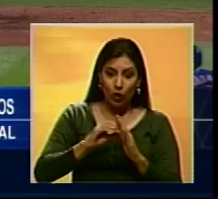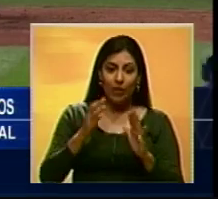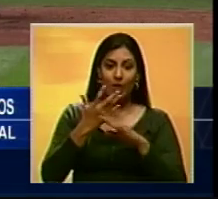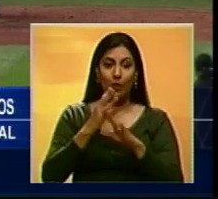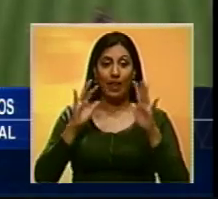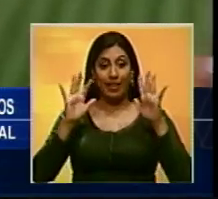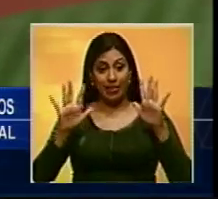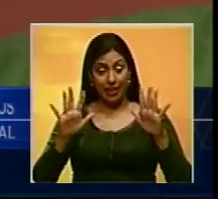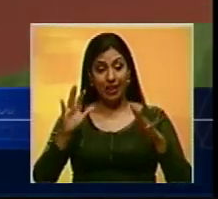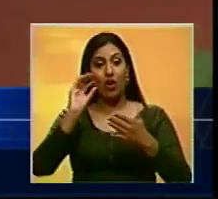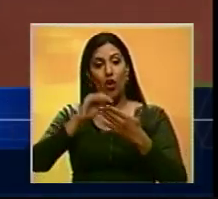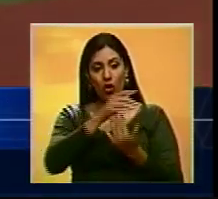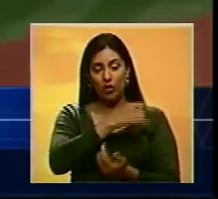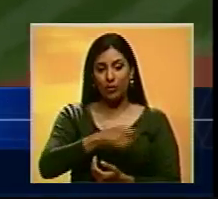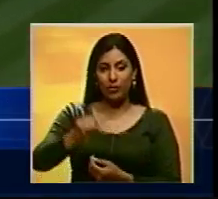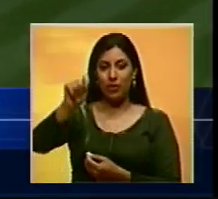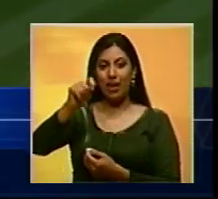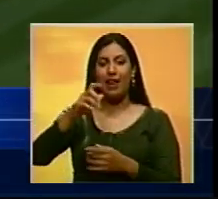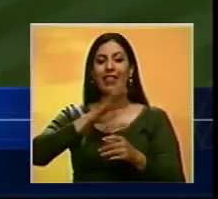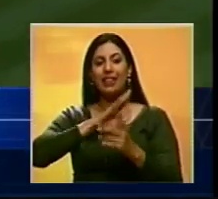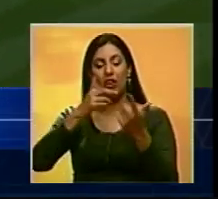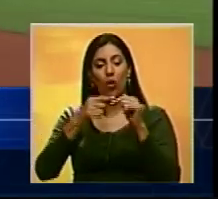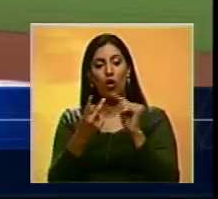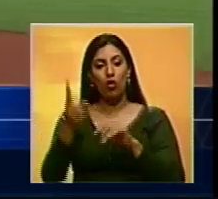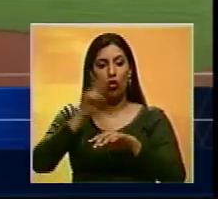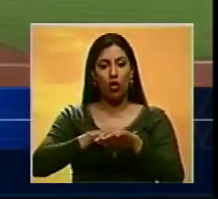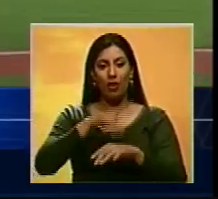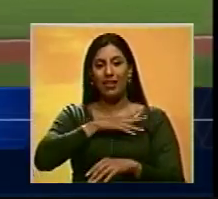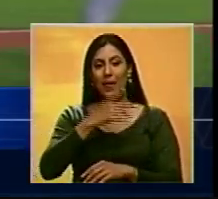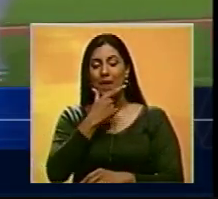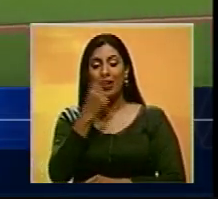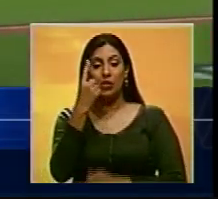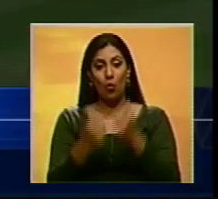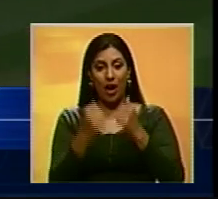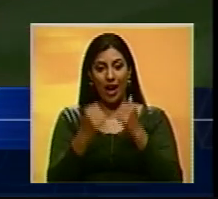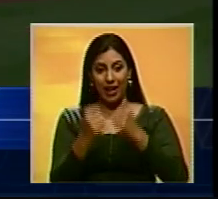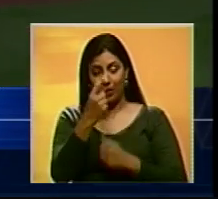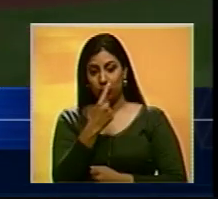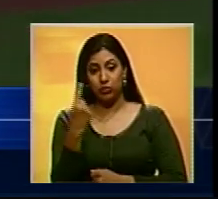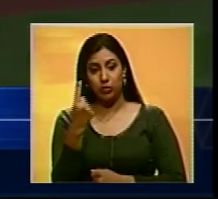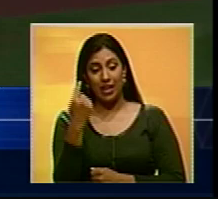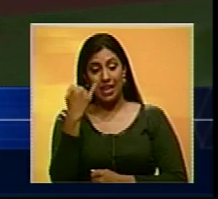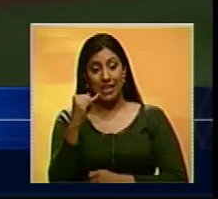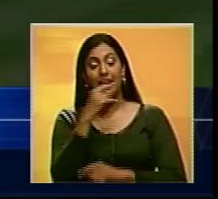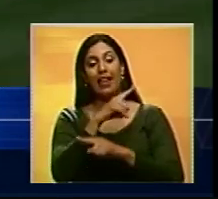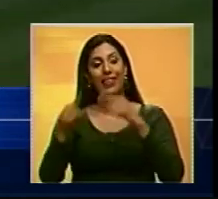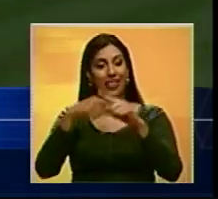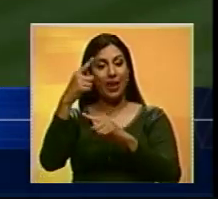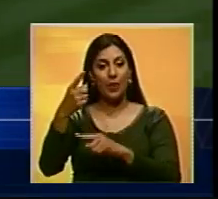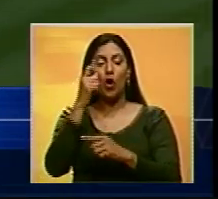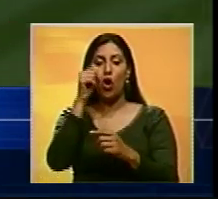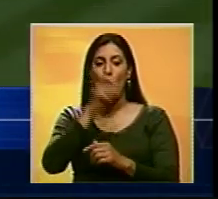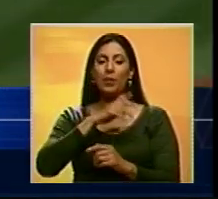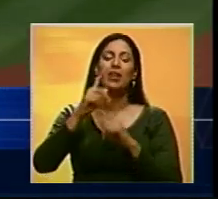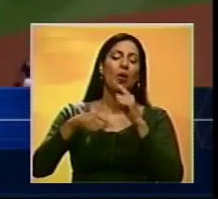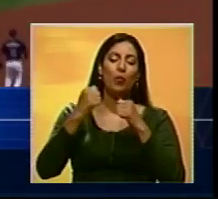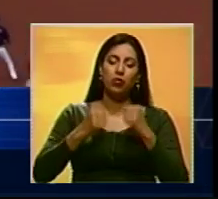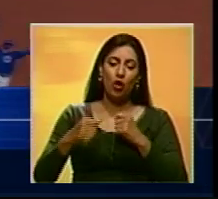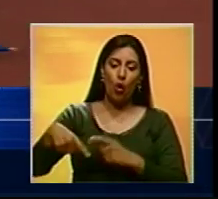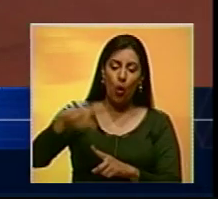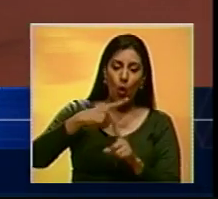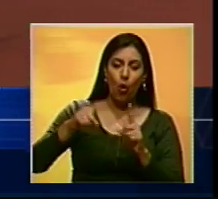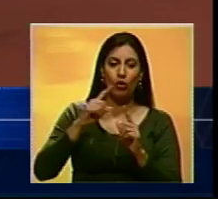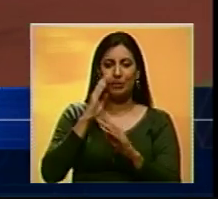Ben Zobrist devolvió la ventaja a Chicago con este doble productor de una carrera por la izquierda y acto seguido Miguel Montero remolcó otra